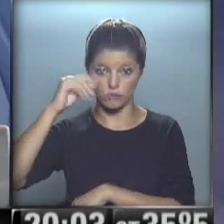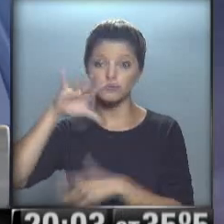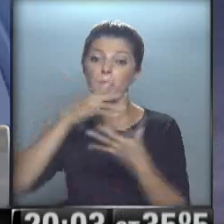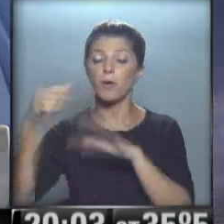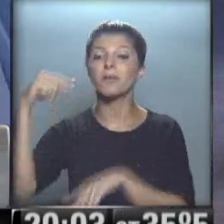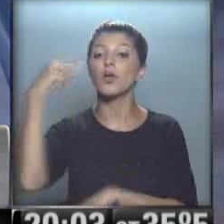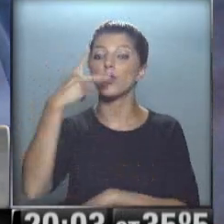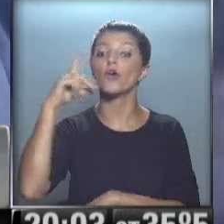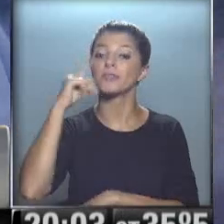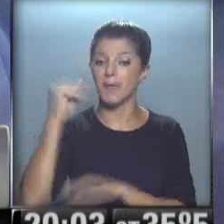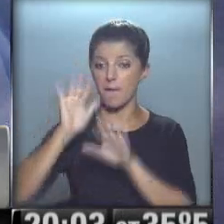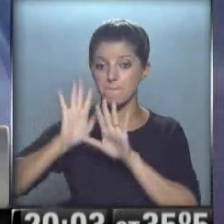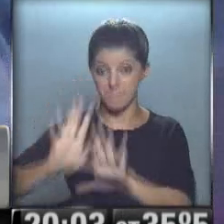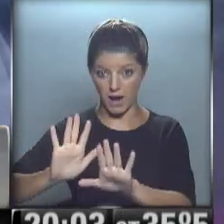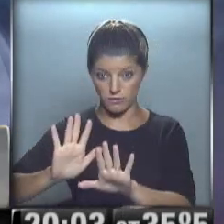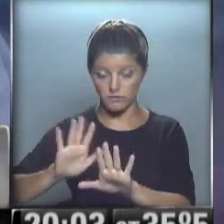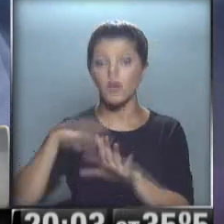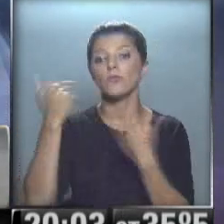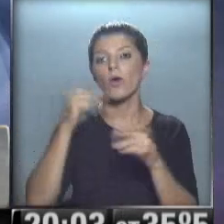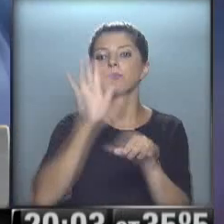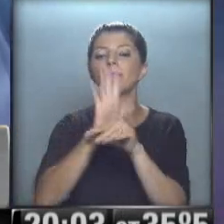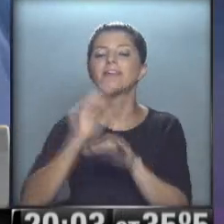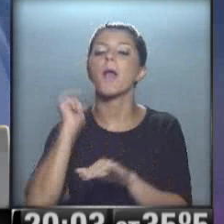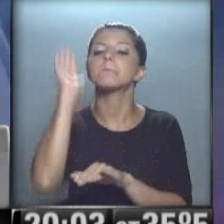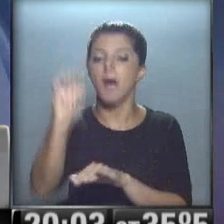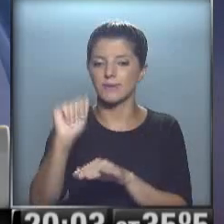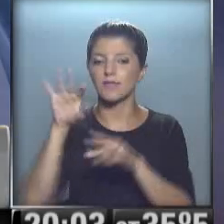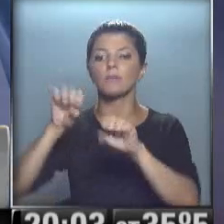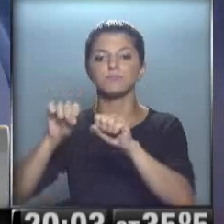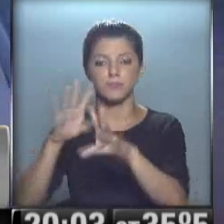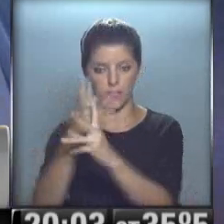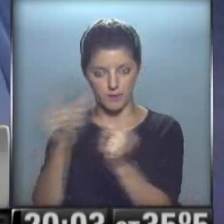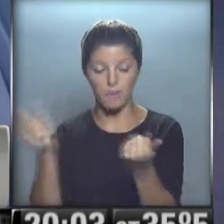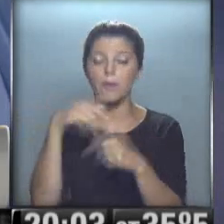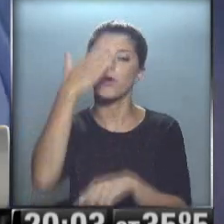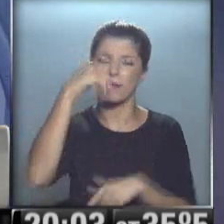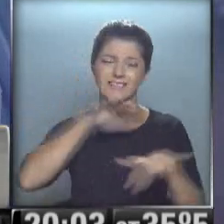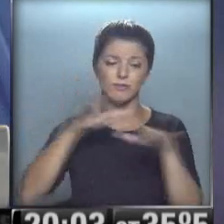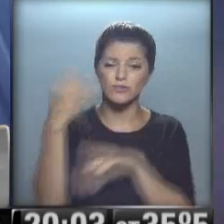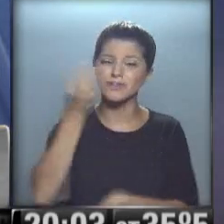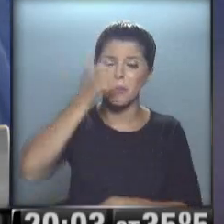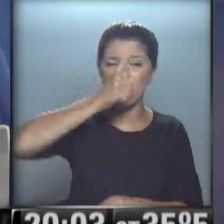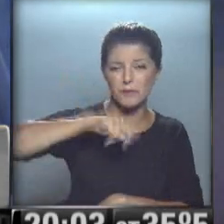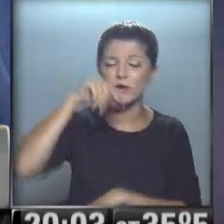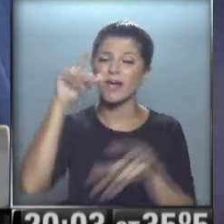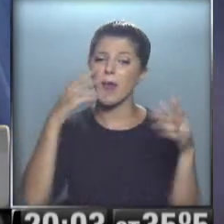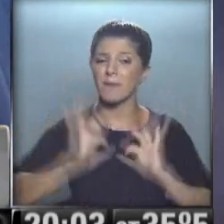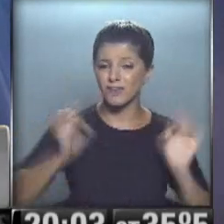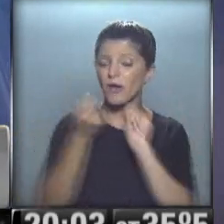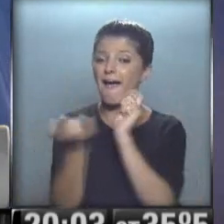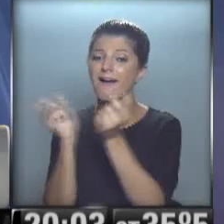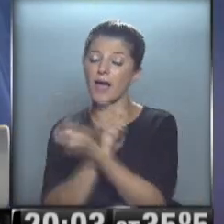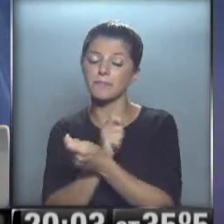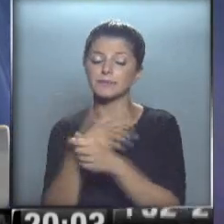que el martes tendrían que levantar todo el fin de semana, recambio turístico, como decía recién Cecilia. Realmente era una